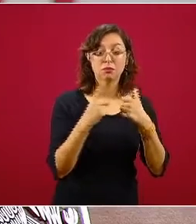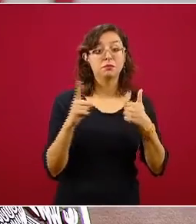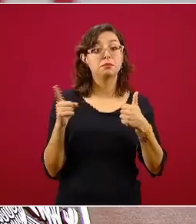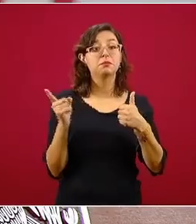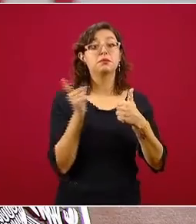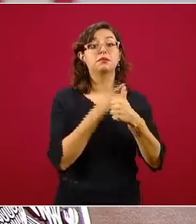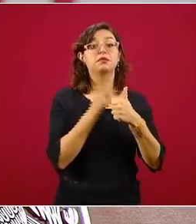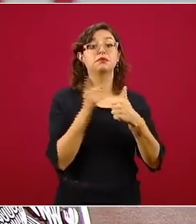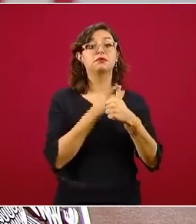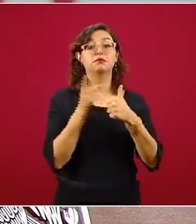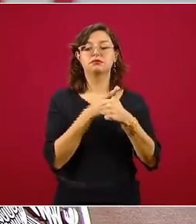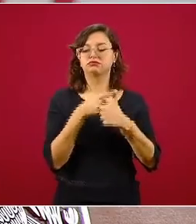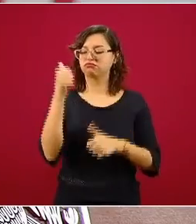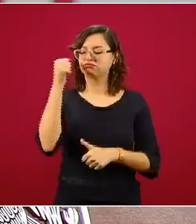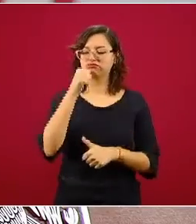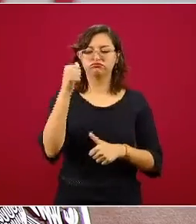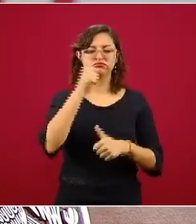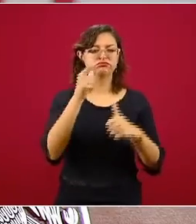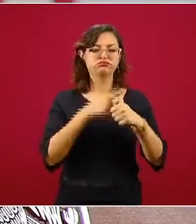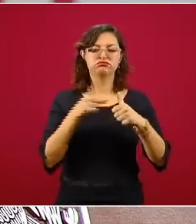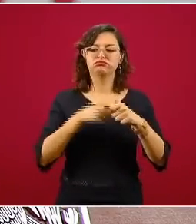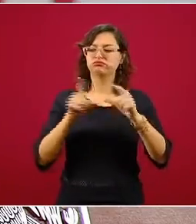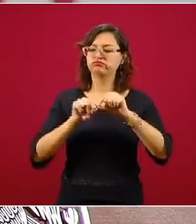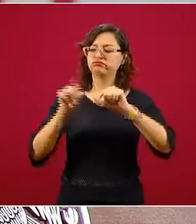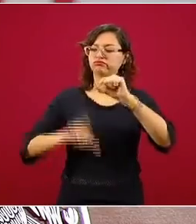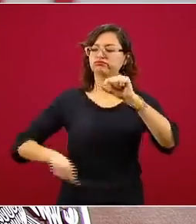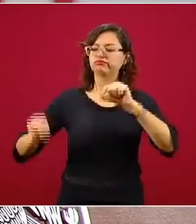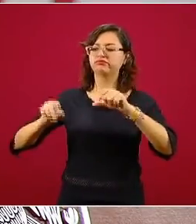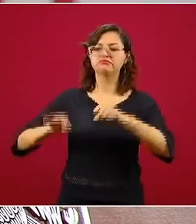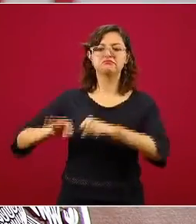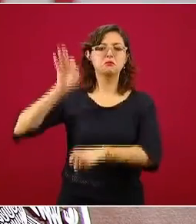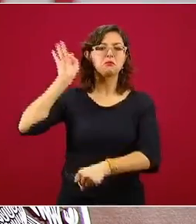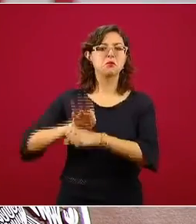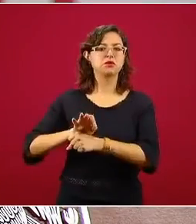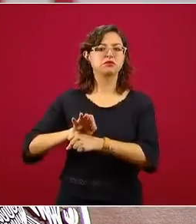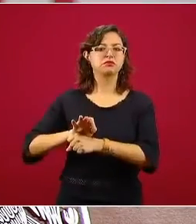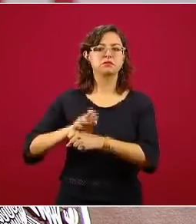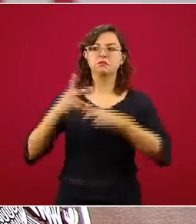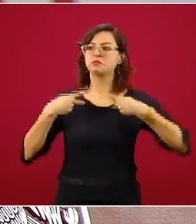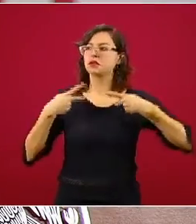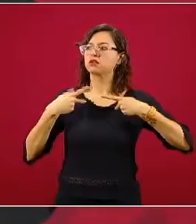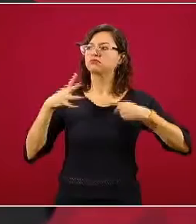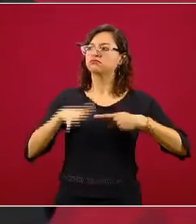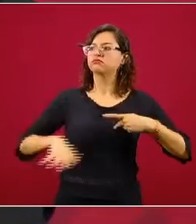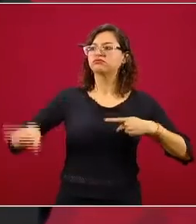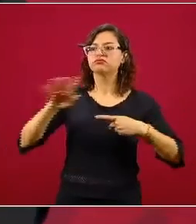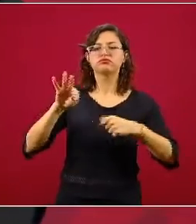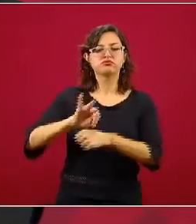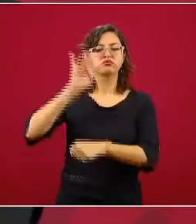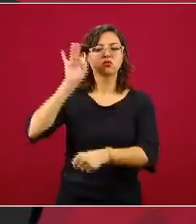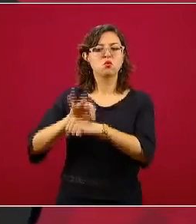el interés nacional y nada que